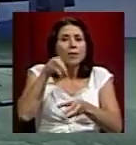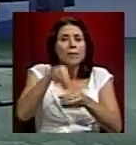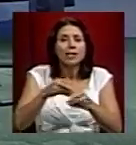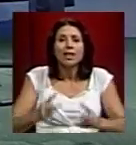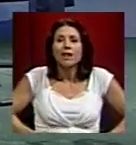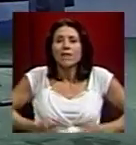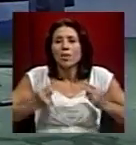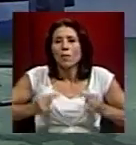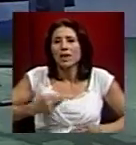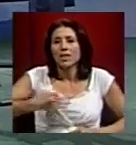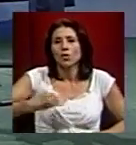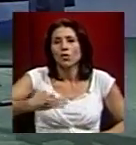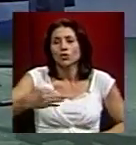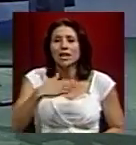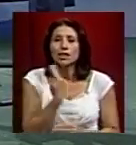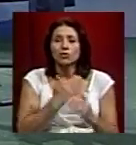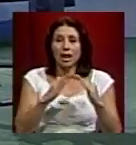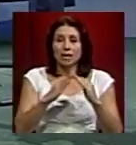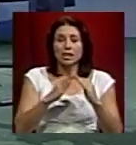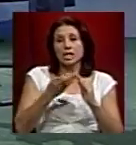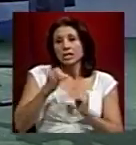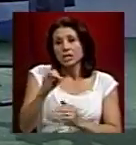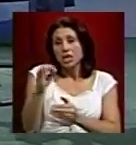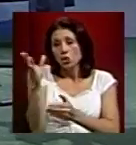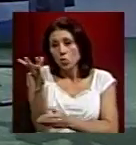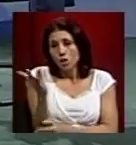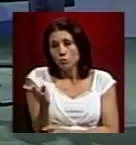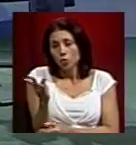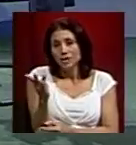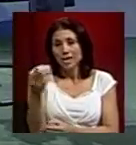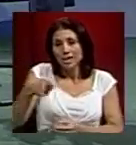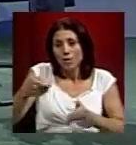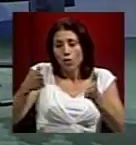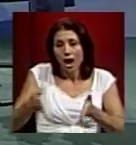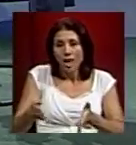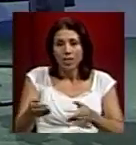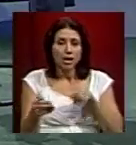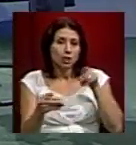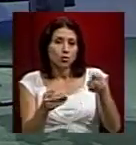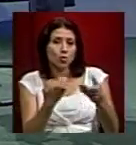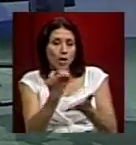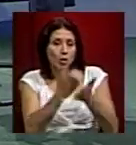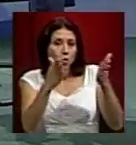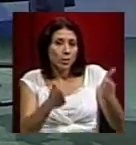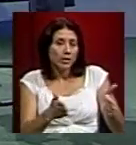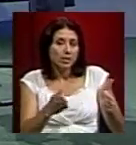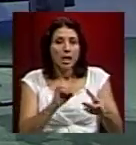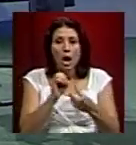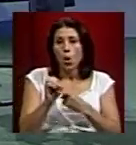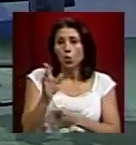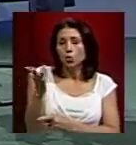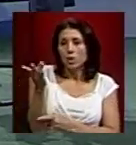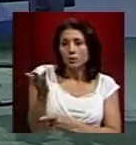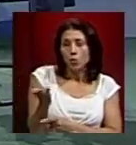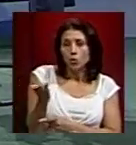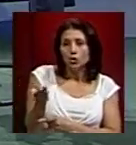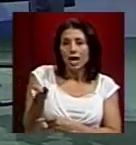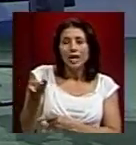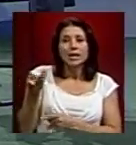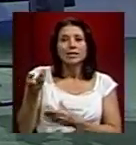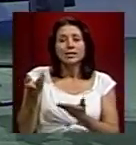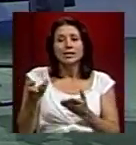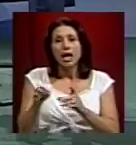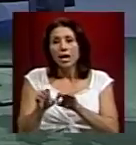nuestra casa. Si tu esposa es abogada y si tú eres economista, si tu esposa es cajera y tú